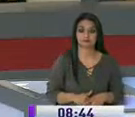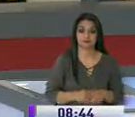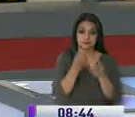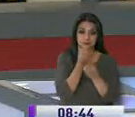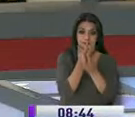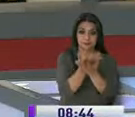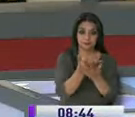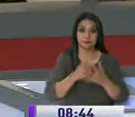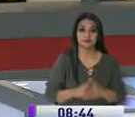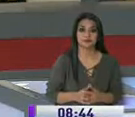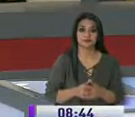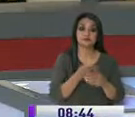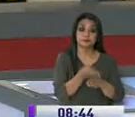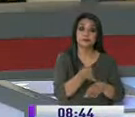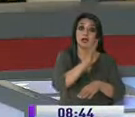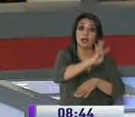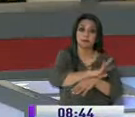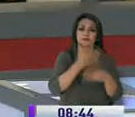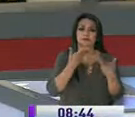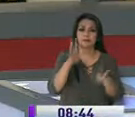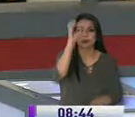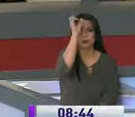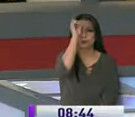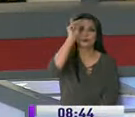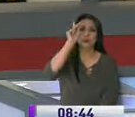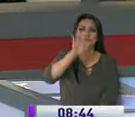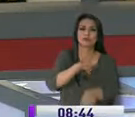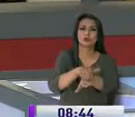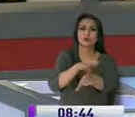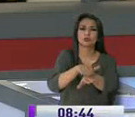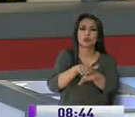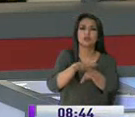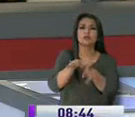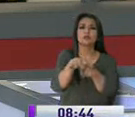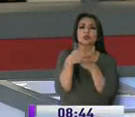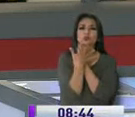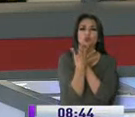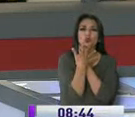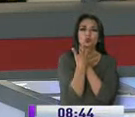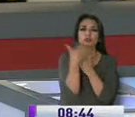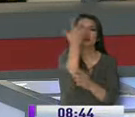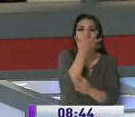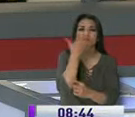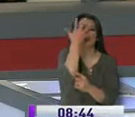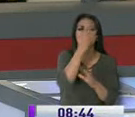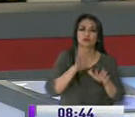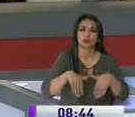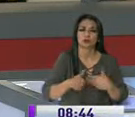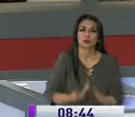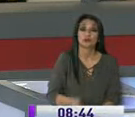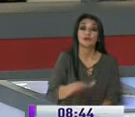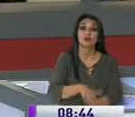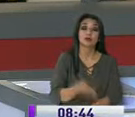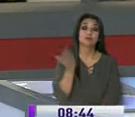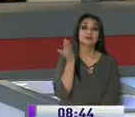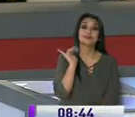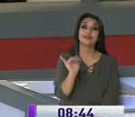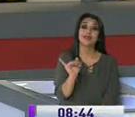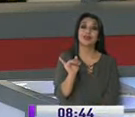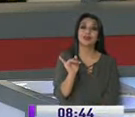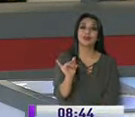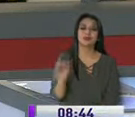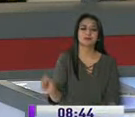piezas de vehículos, al igual que dispositivos electrónicos como celulares y televisores. 7 detenidos, la mayoría con antecedentes,